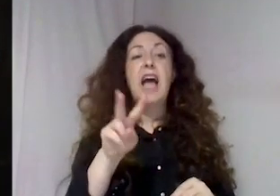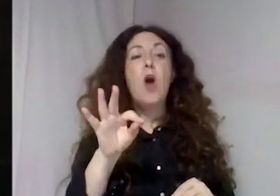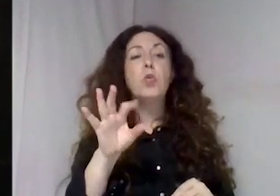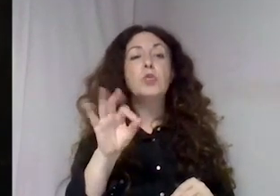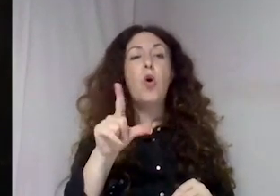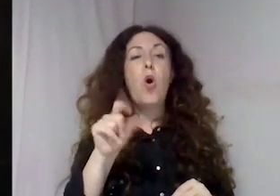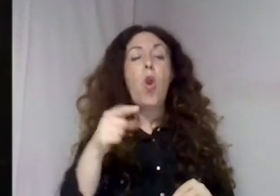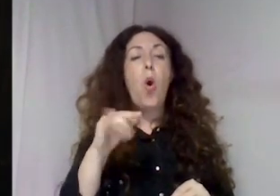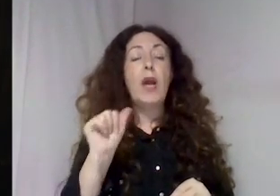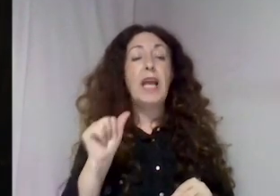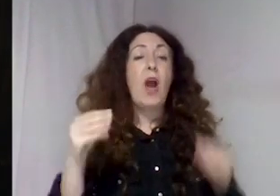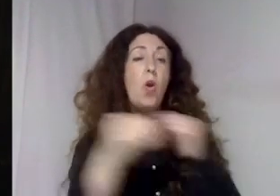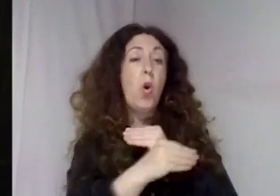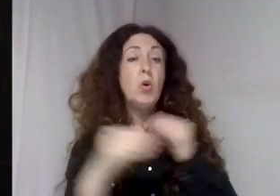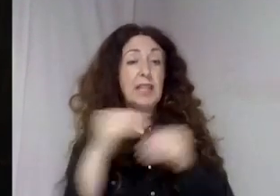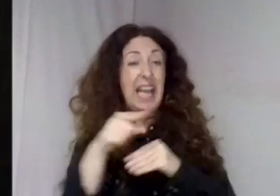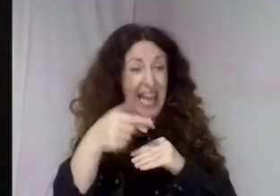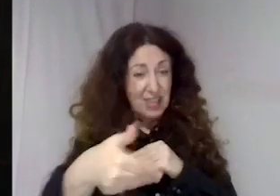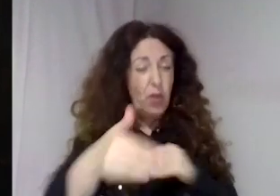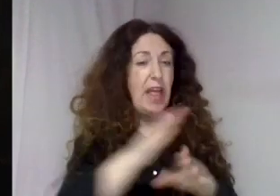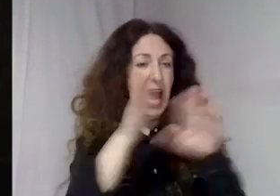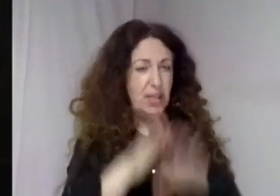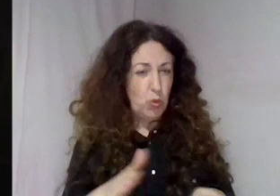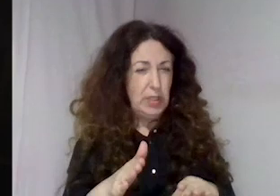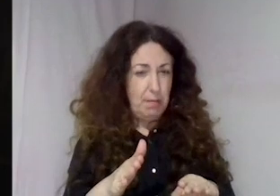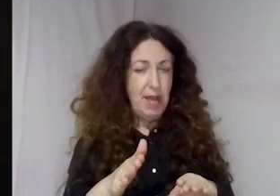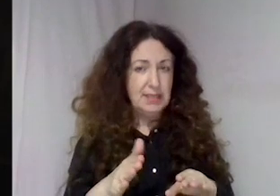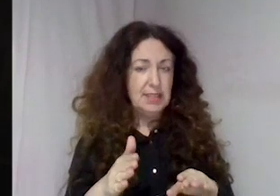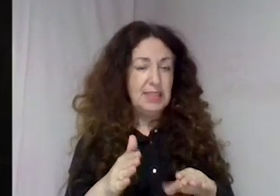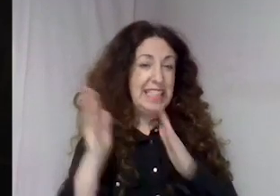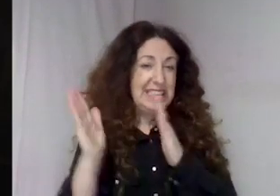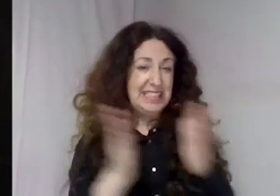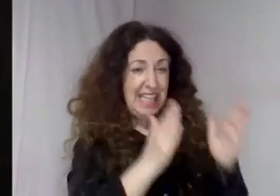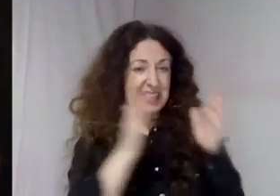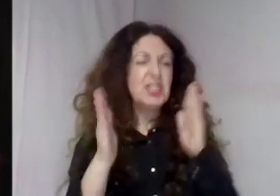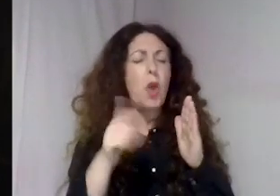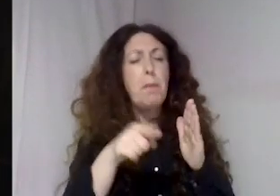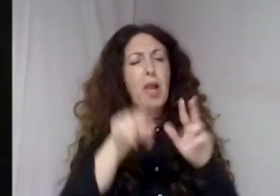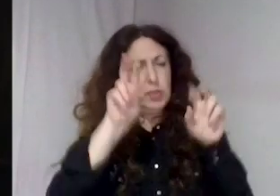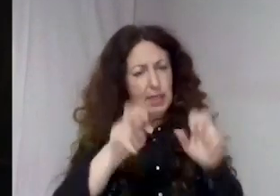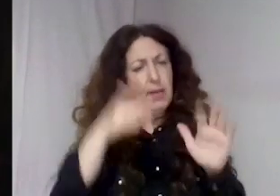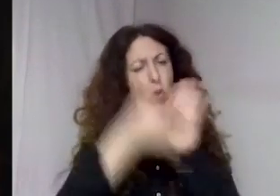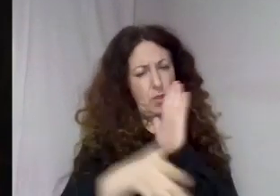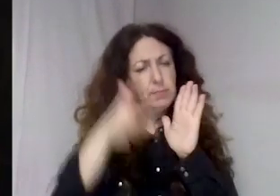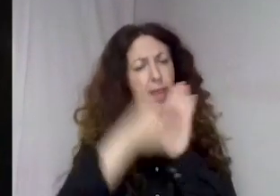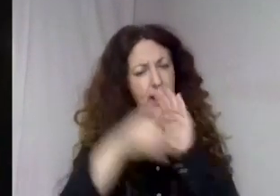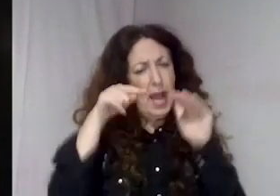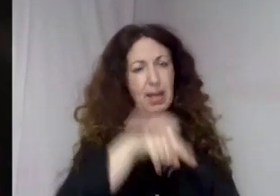Argullol, en si es posible, ¿verdad?, algo que sea bello y a la vez, ¿verdad?, es decir,